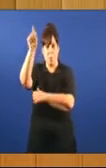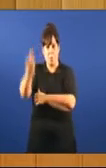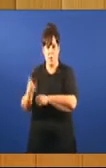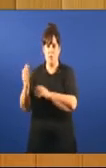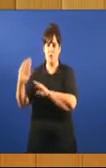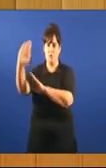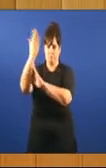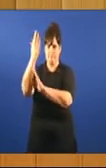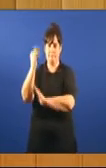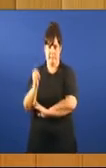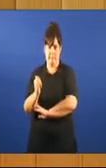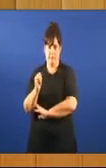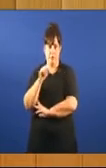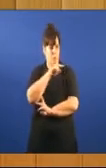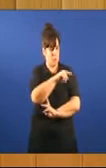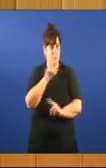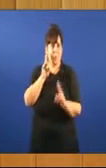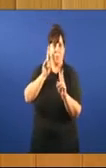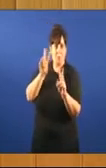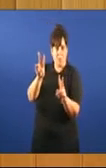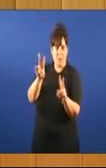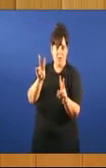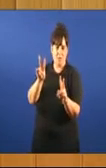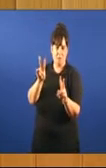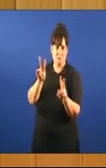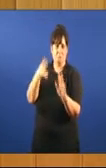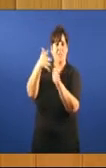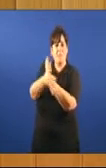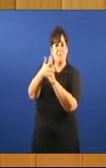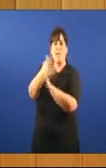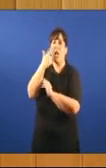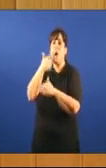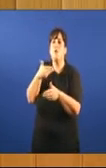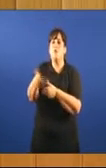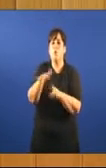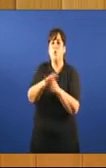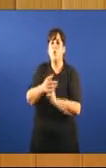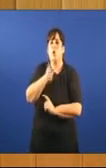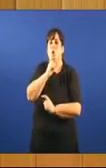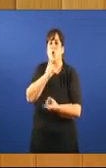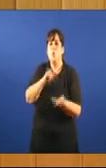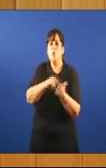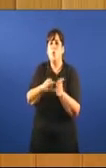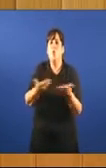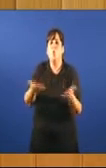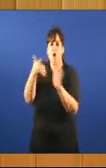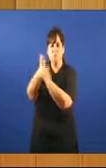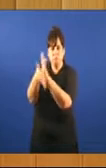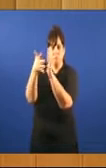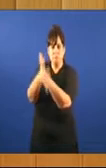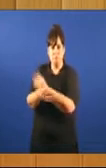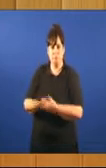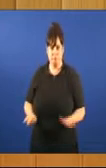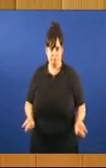invitación. Míreo os ollos e explíquelle se vai facer algo para evitar ese atropelo contra centos de